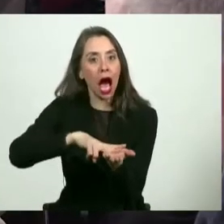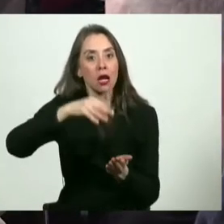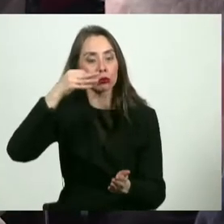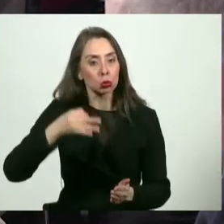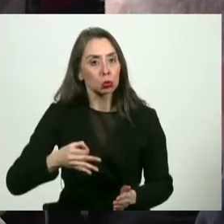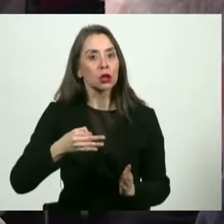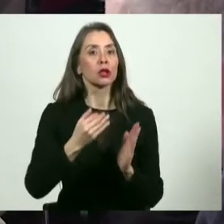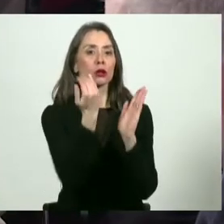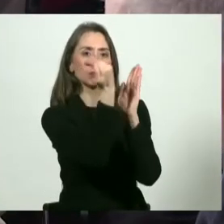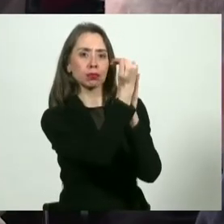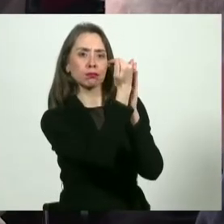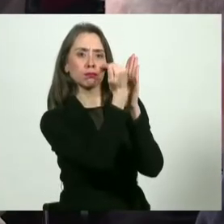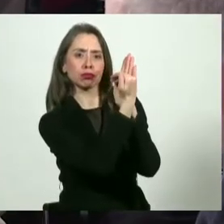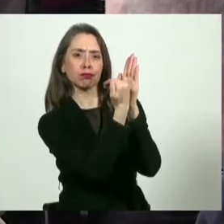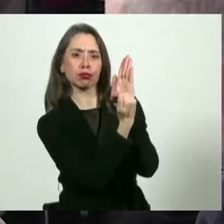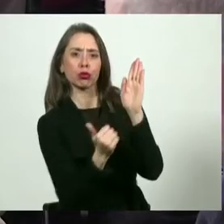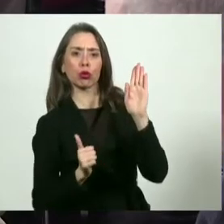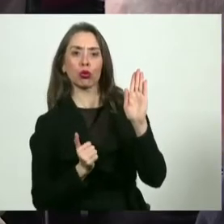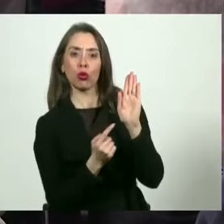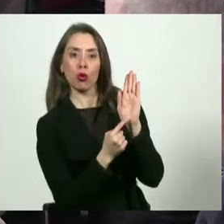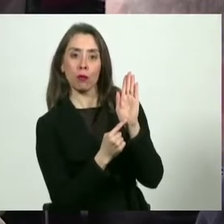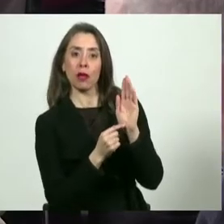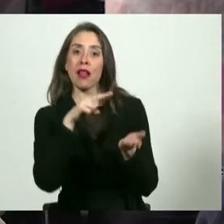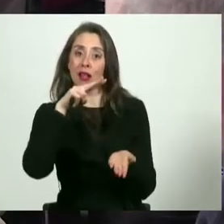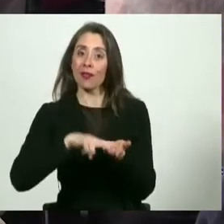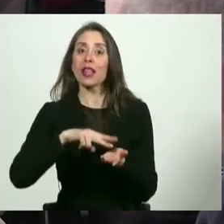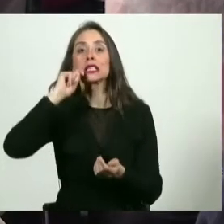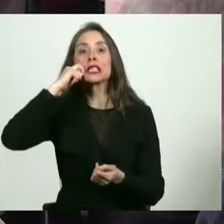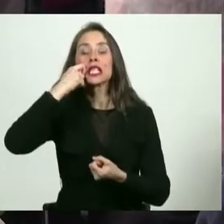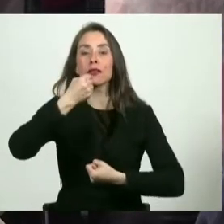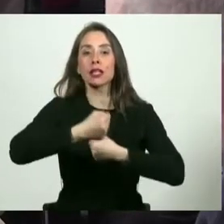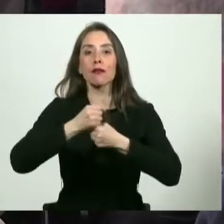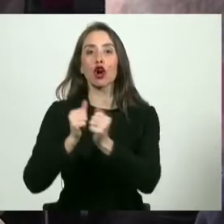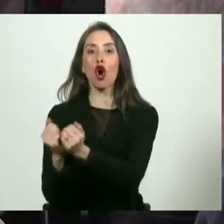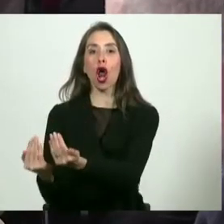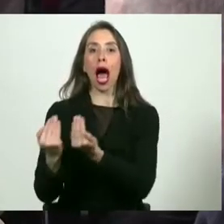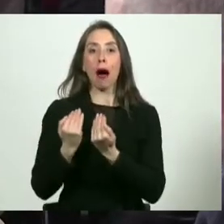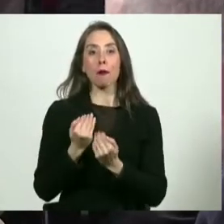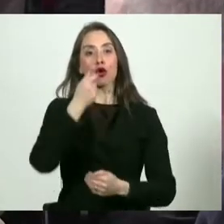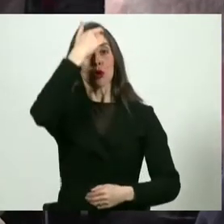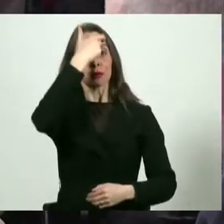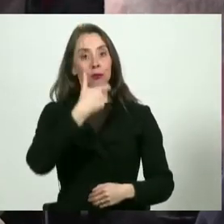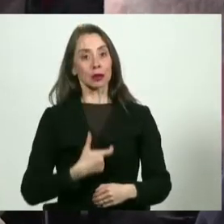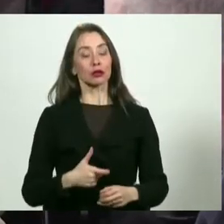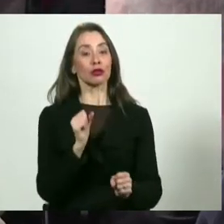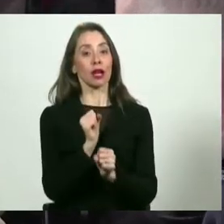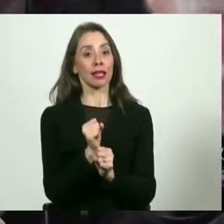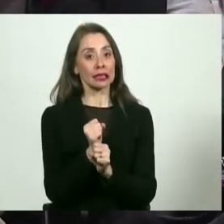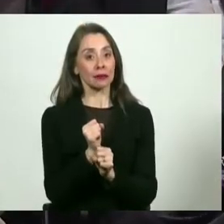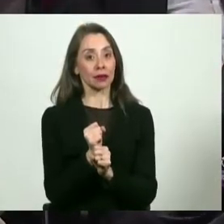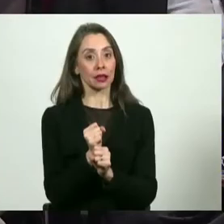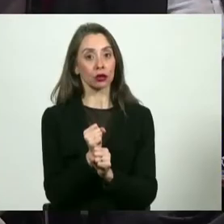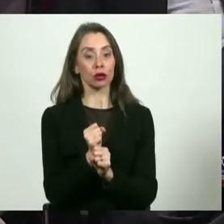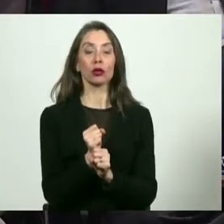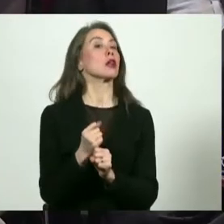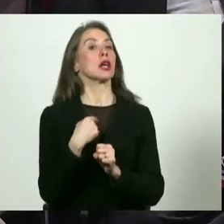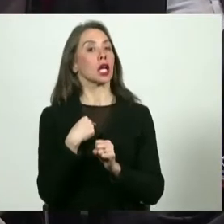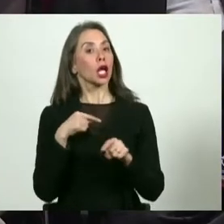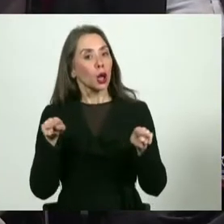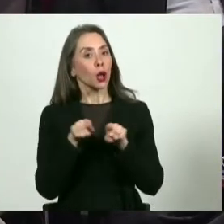digamos, todas las pautas de lo que es el verdadero empleo con apoyo, que significa que el trabajador adquiere la igualdad